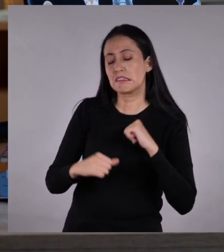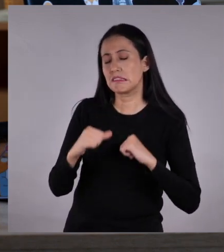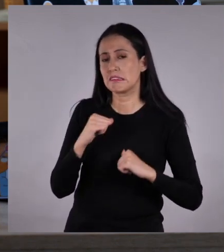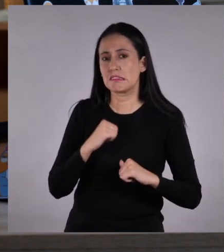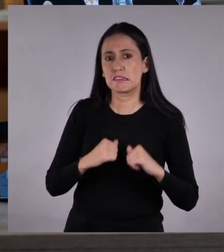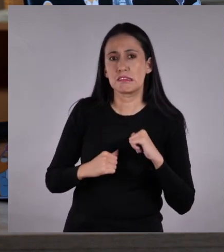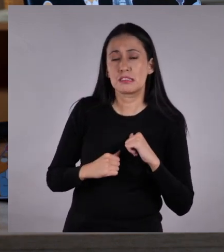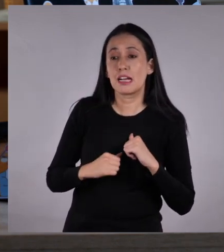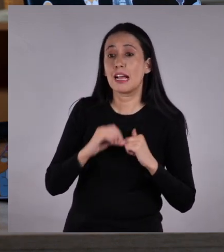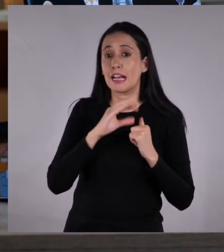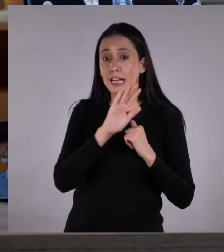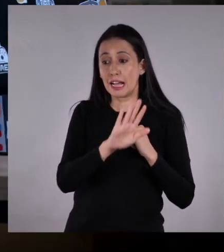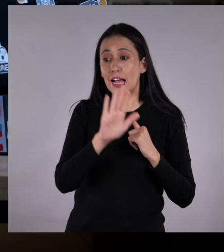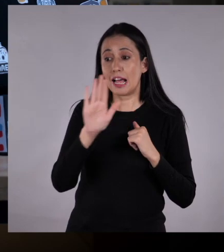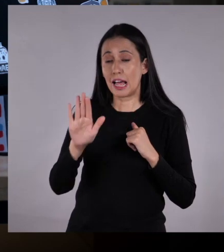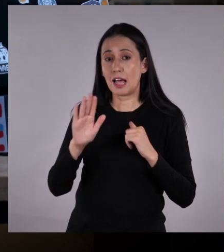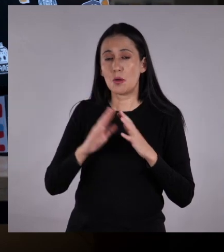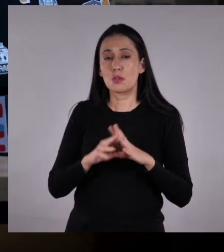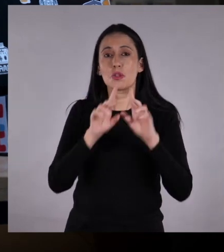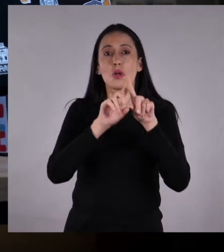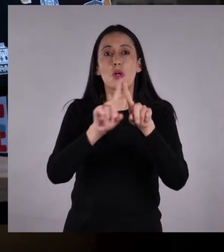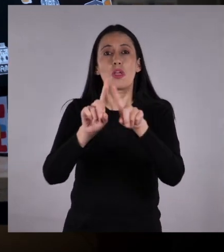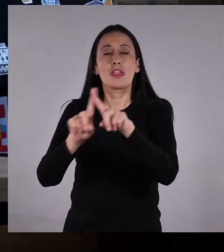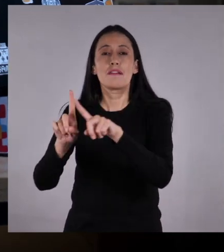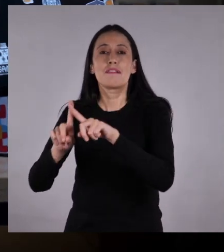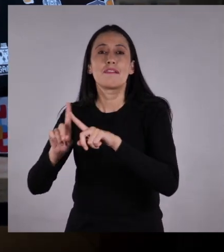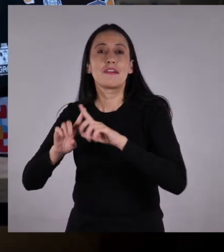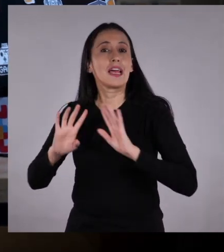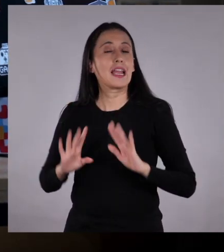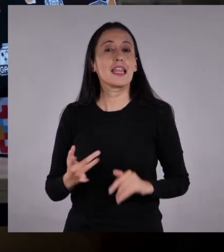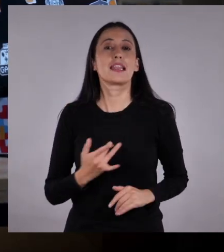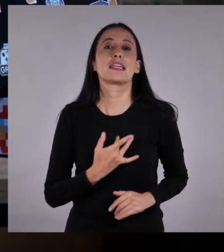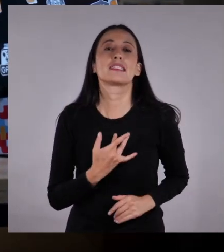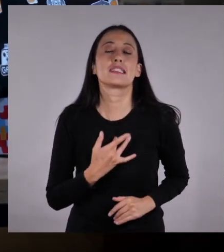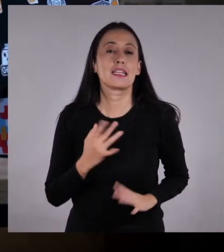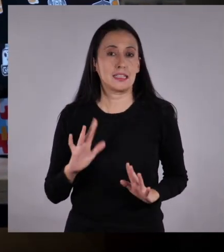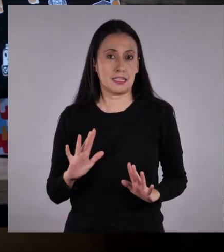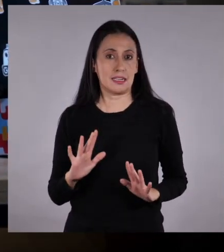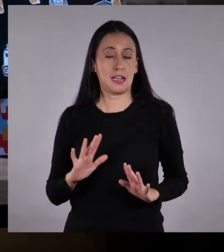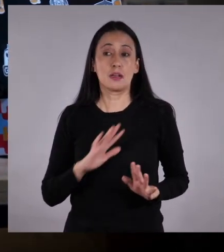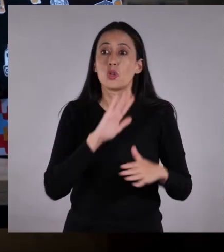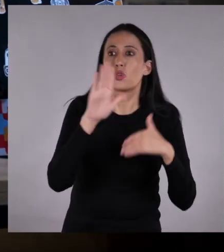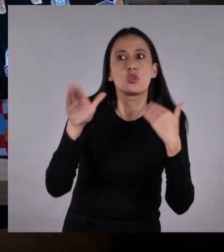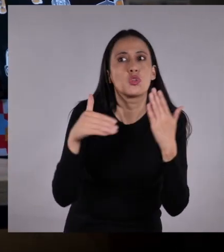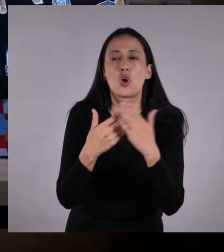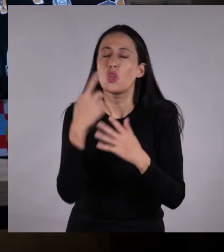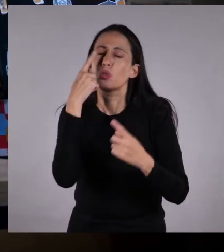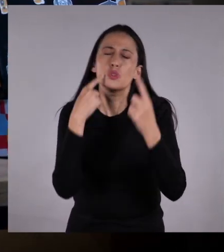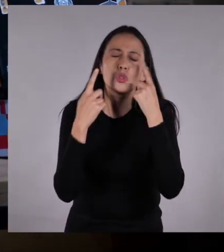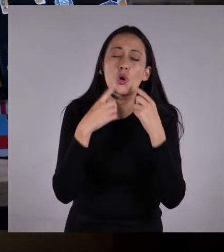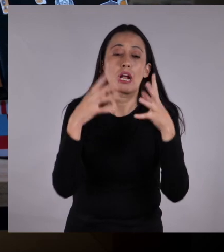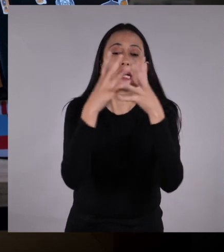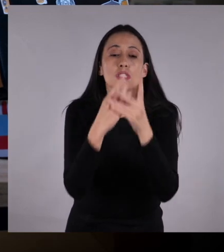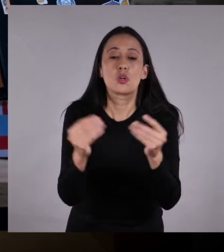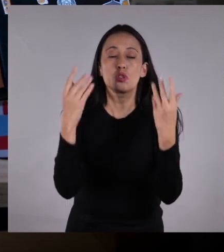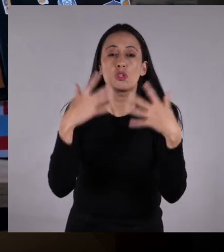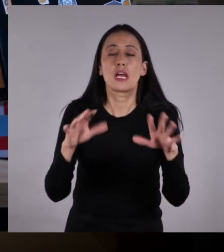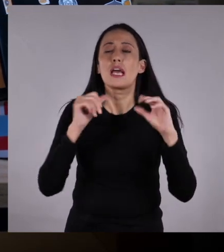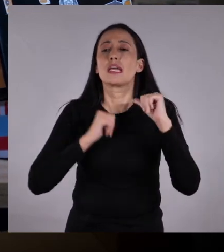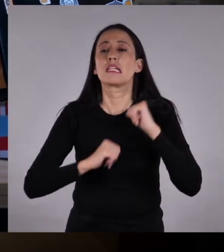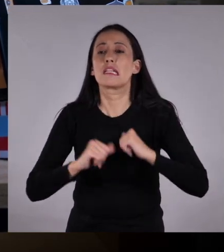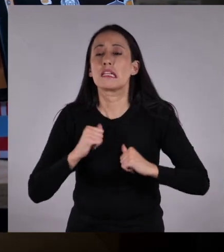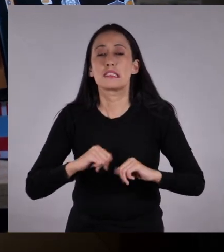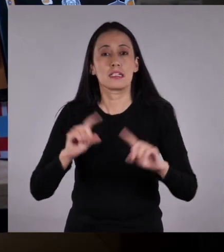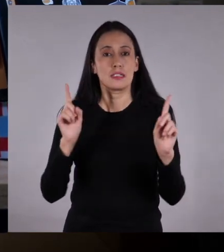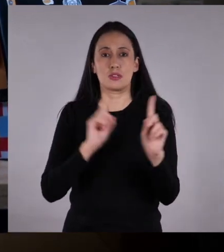de distintas maneras. No es verdad que el que más llora, más triste está. Cada persona es